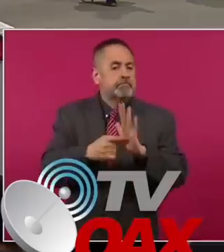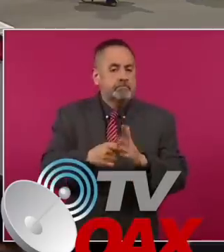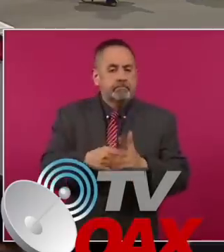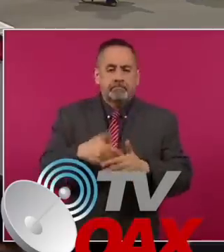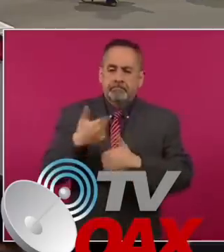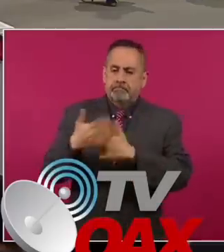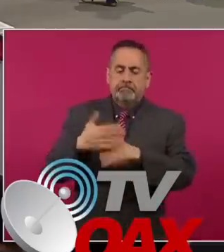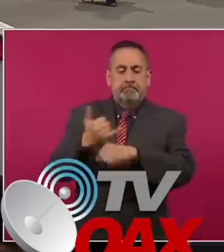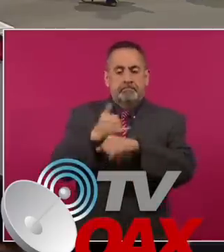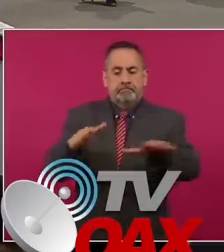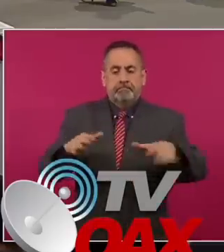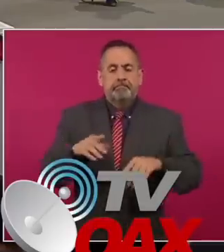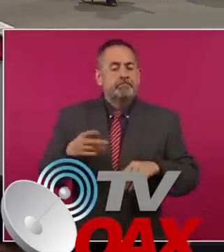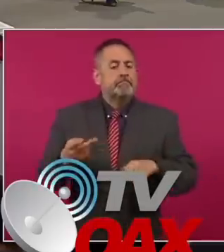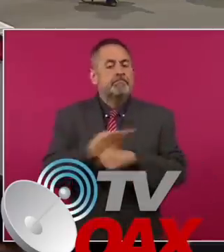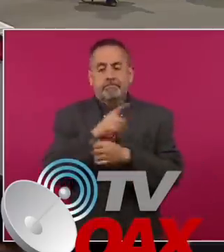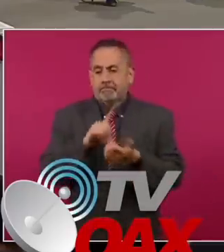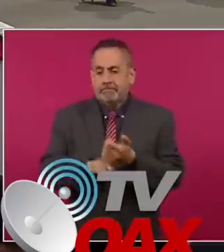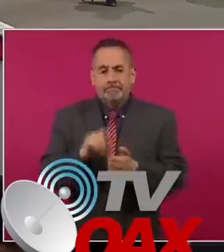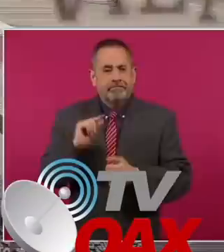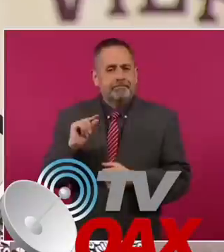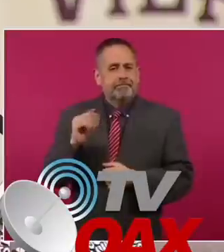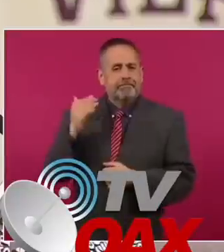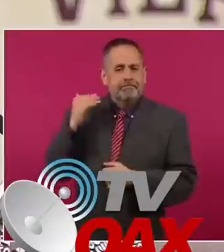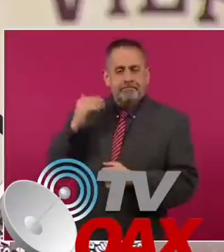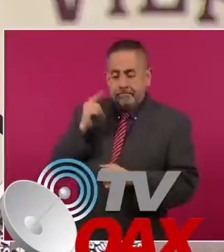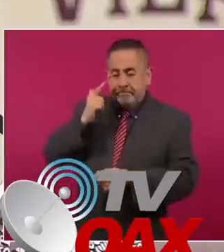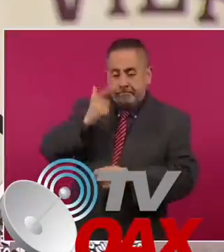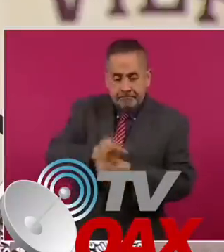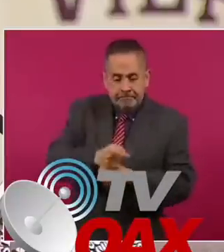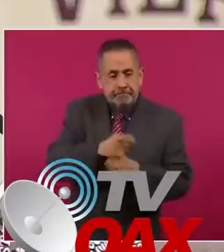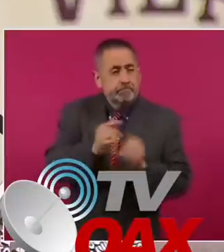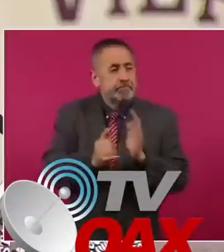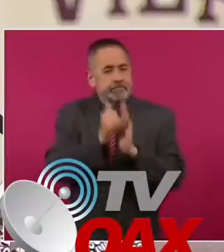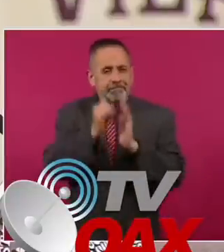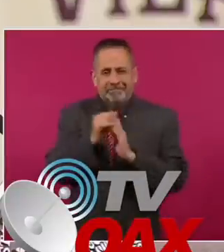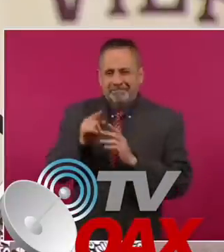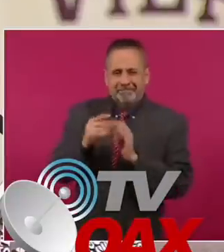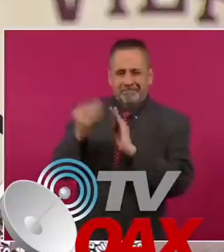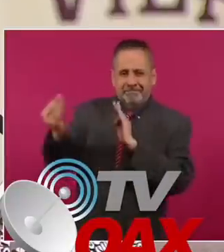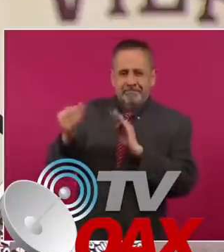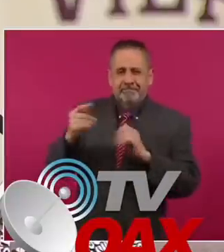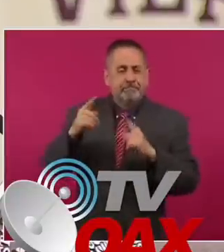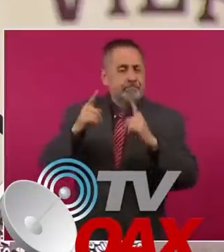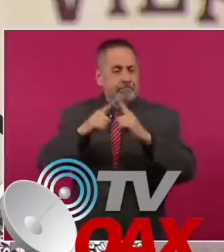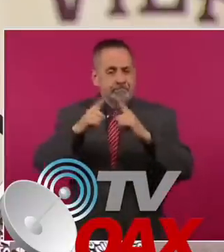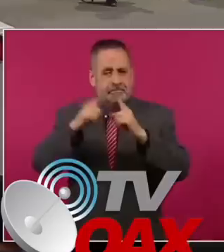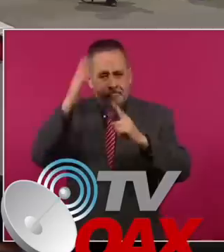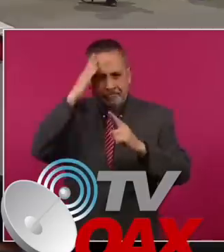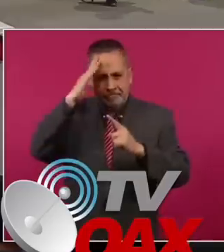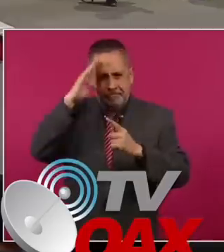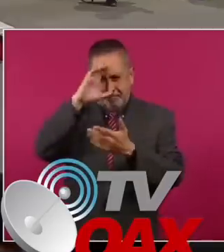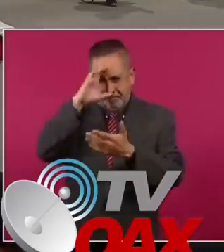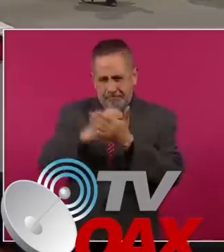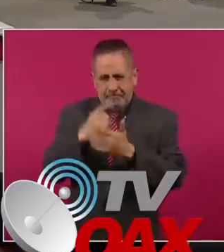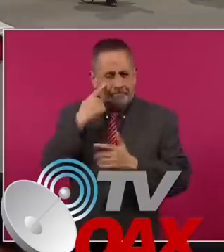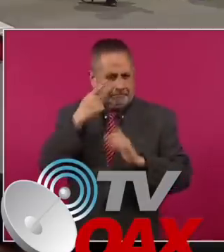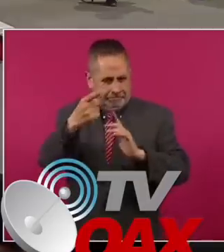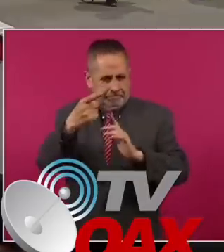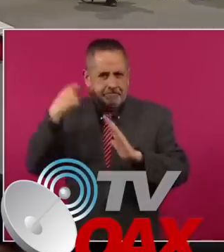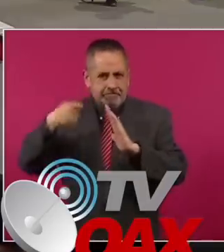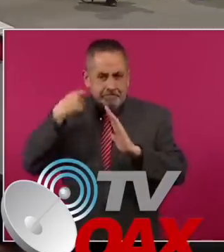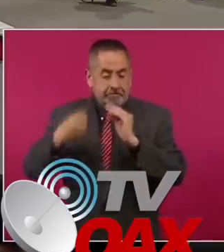informarles sobre un hallazgo que tuvimos en la restauración de catedral. Tenemos un pequeño video